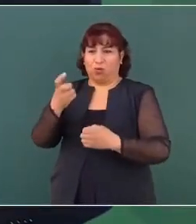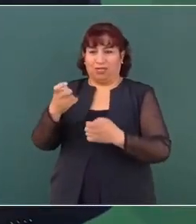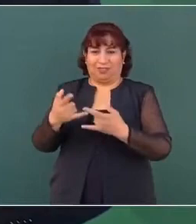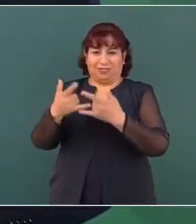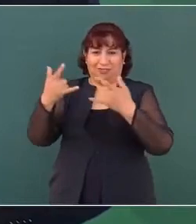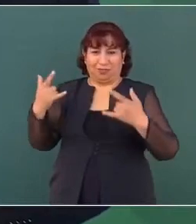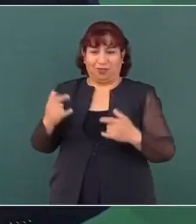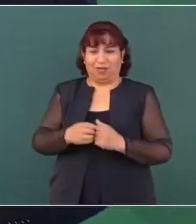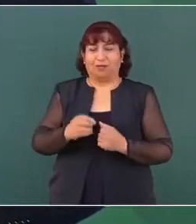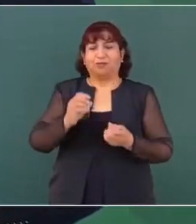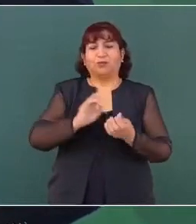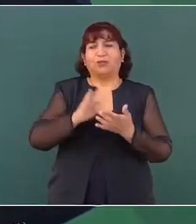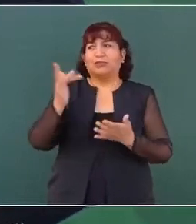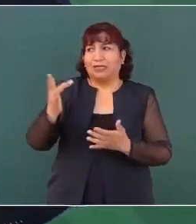Gracias.